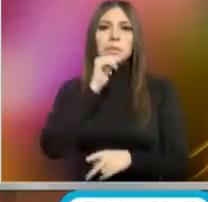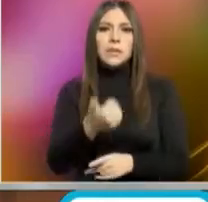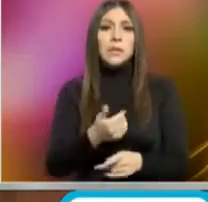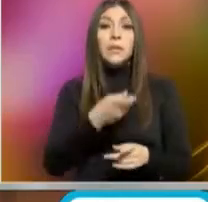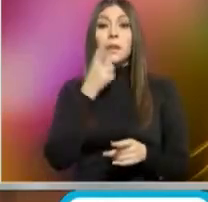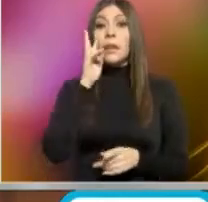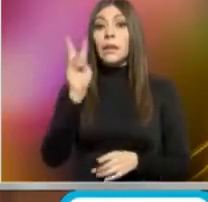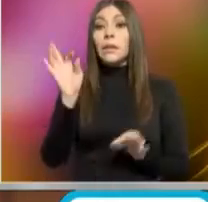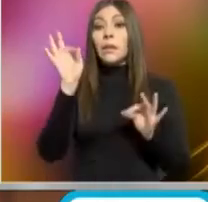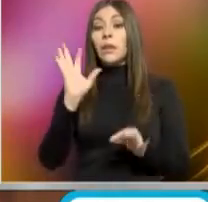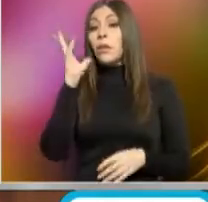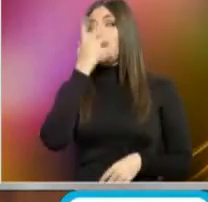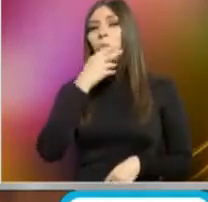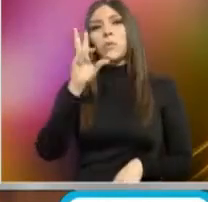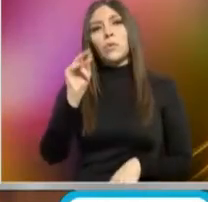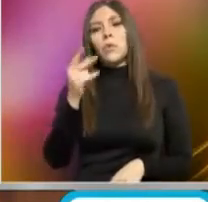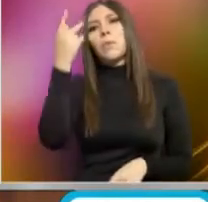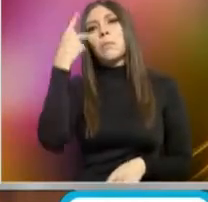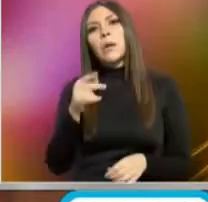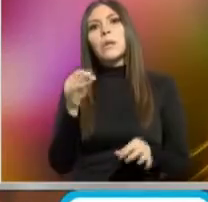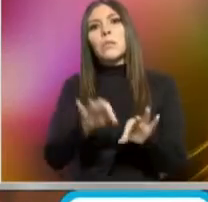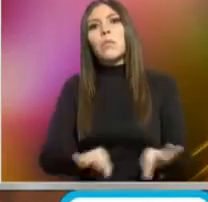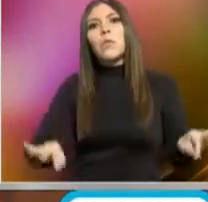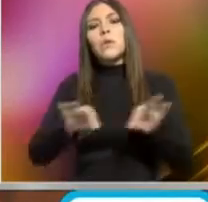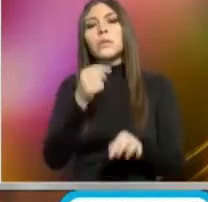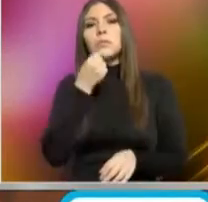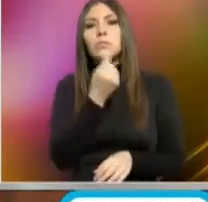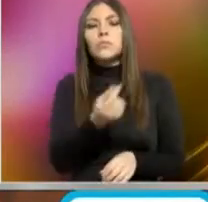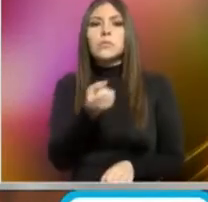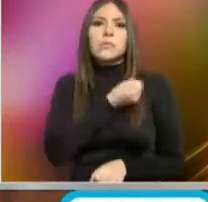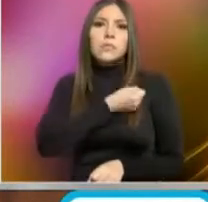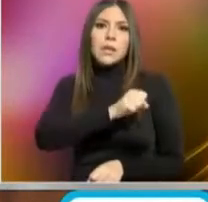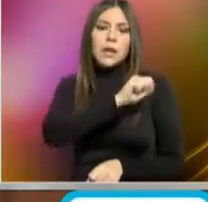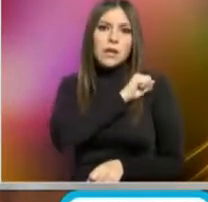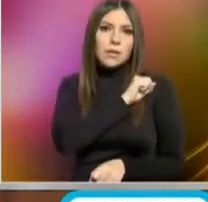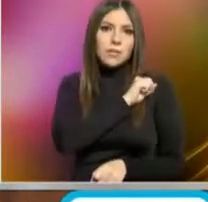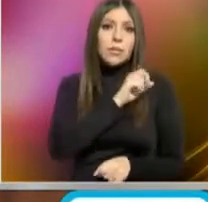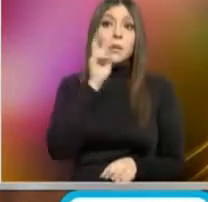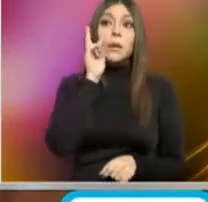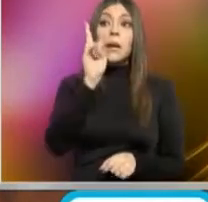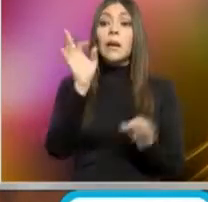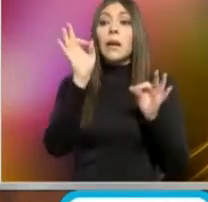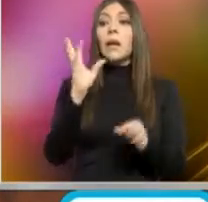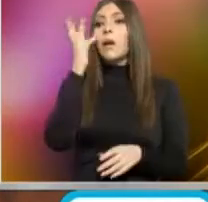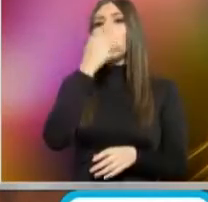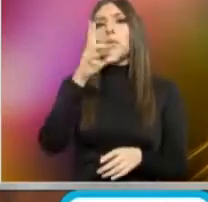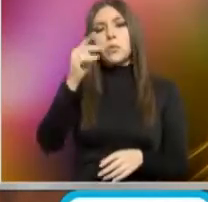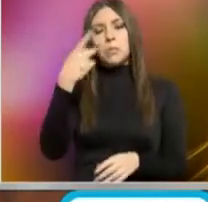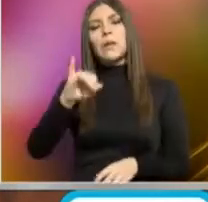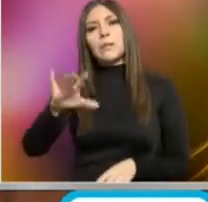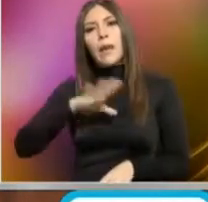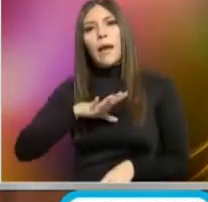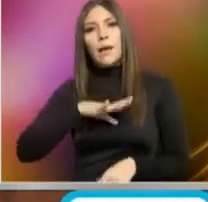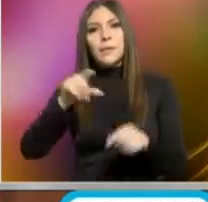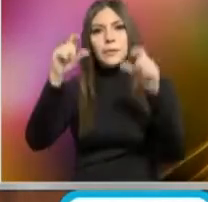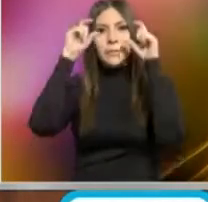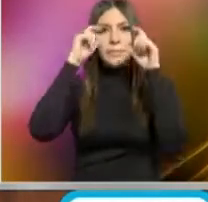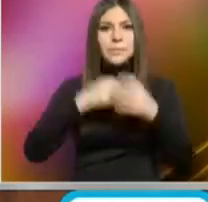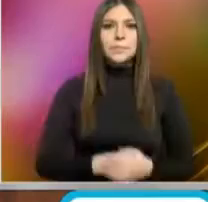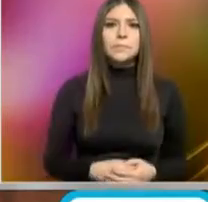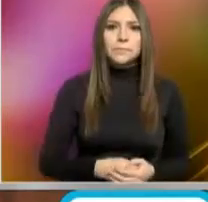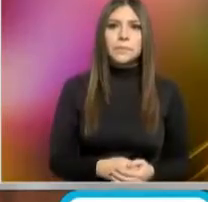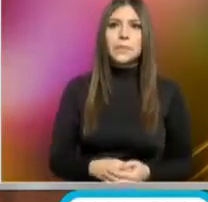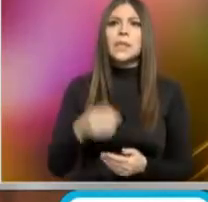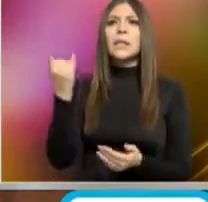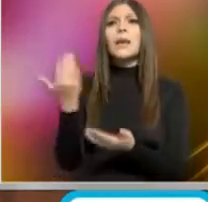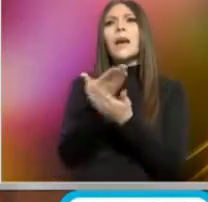pero pues bueno, lo que Hacen queremos su aquí es que el niño trabajo. esté sano, ¿no? Y mejore su Sí. visión. No Sí. estamos viendo algo estético. Muy bien. pero existen esos lentes. Doctora, además